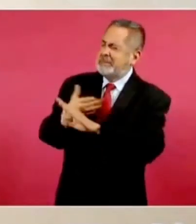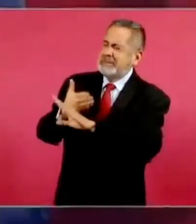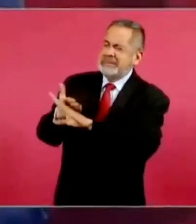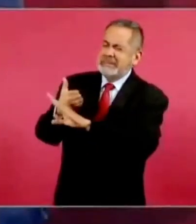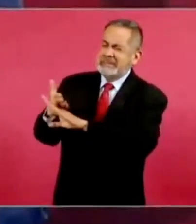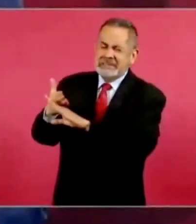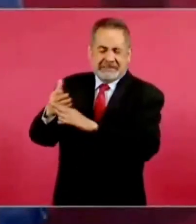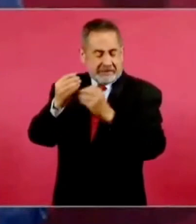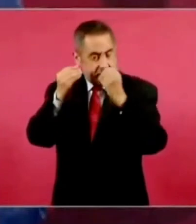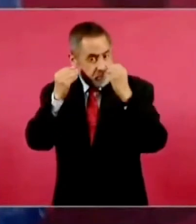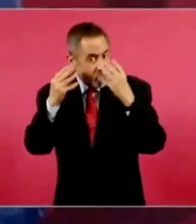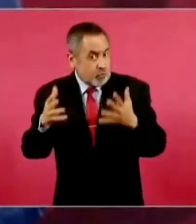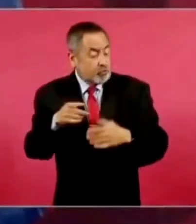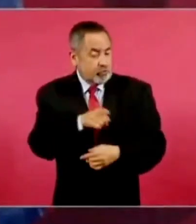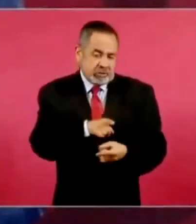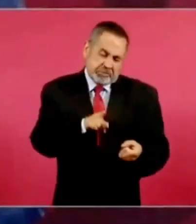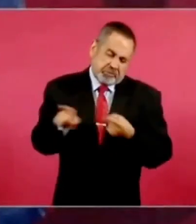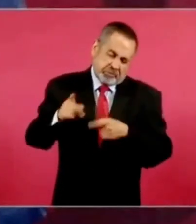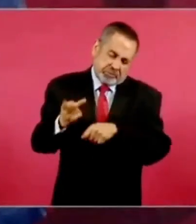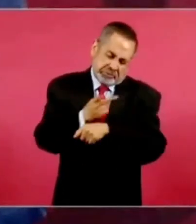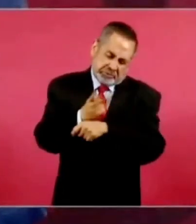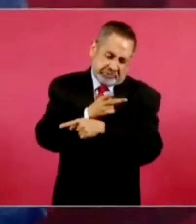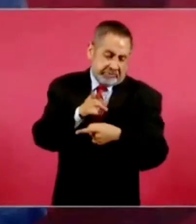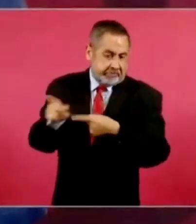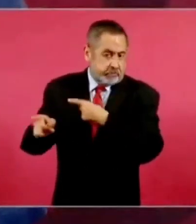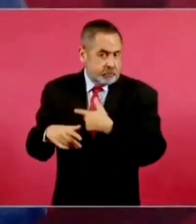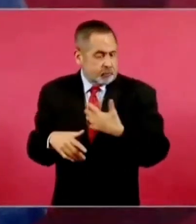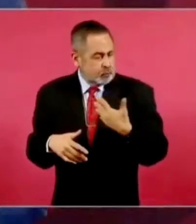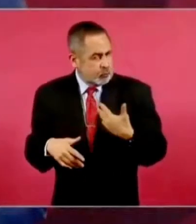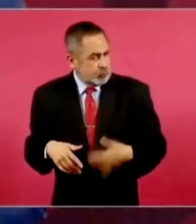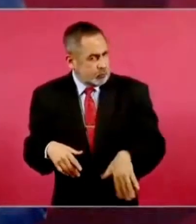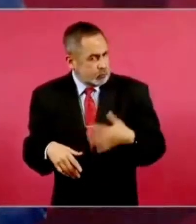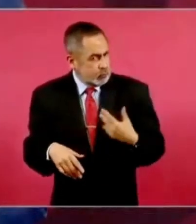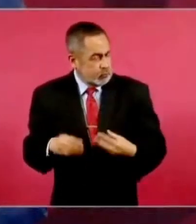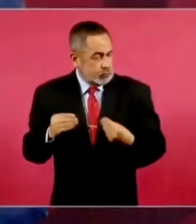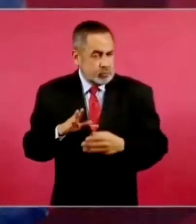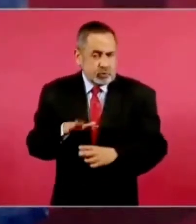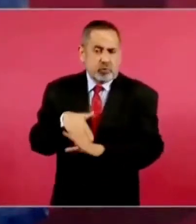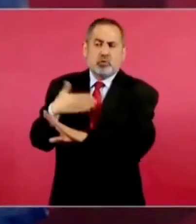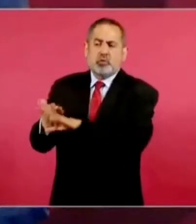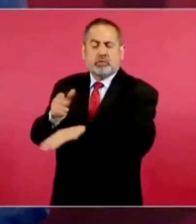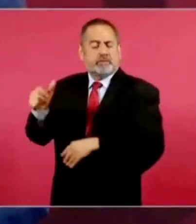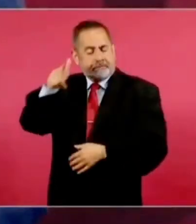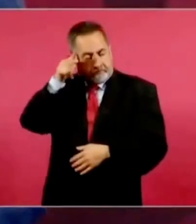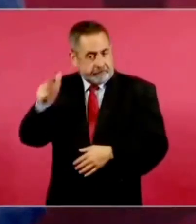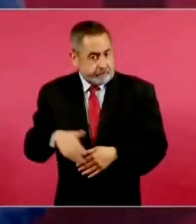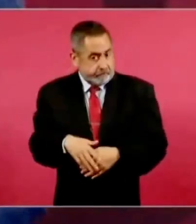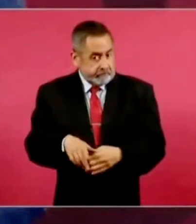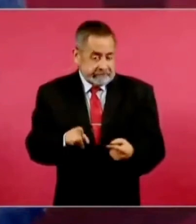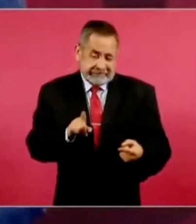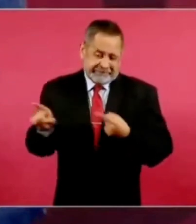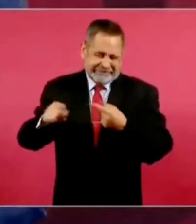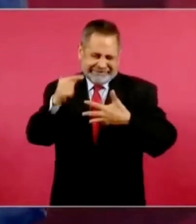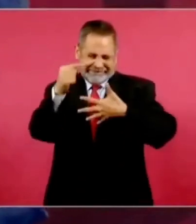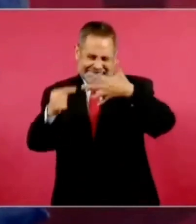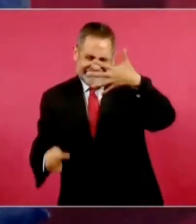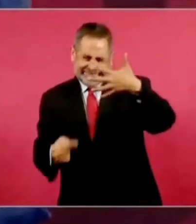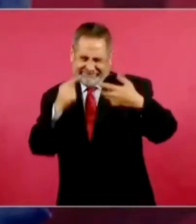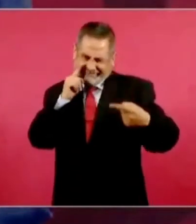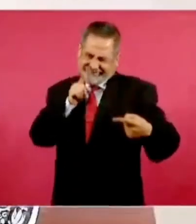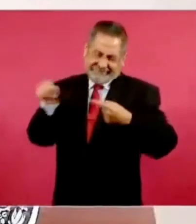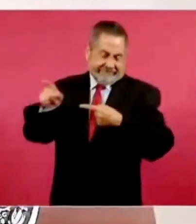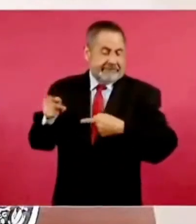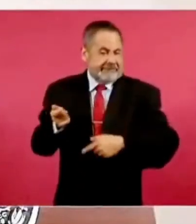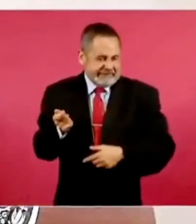de todos los insultos, abro comillas, todo lo que le decía.